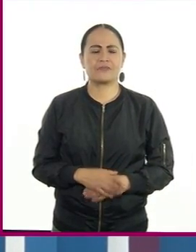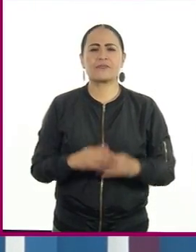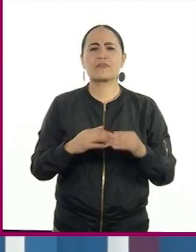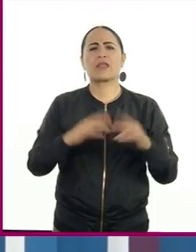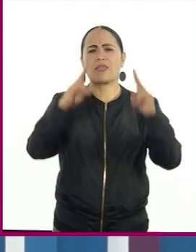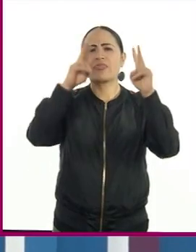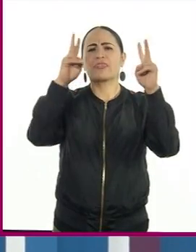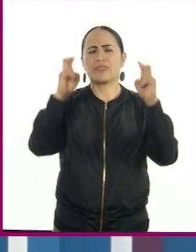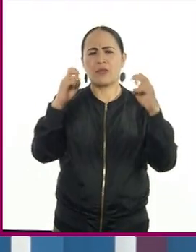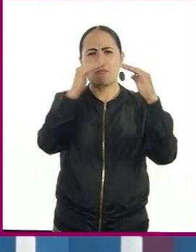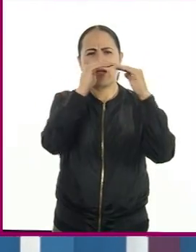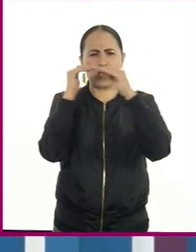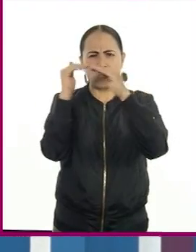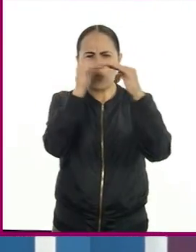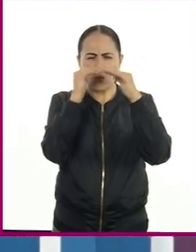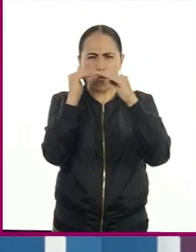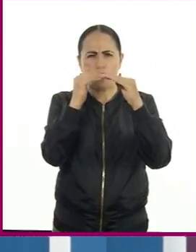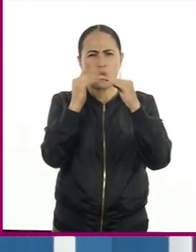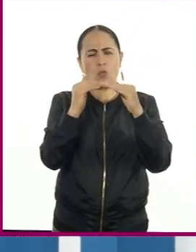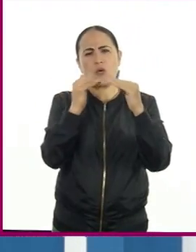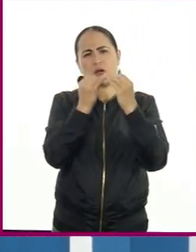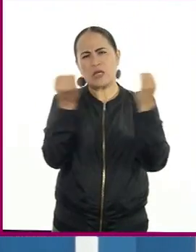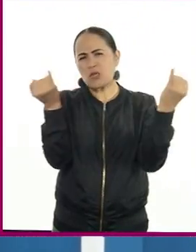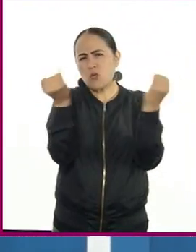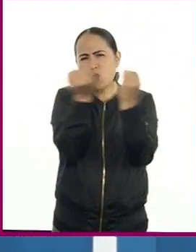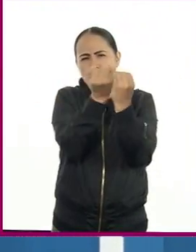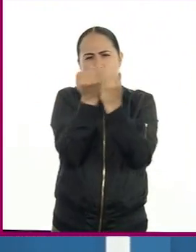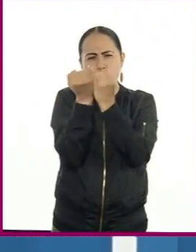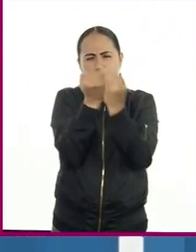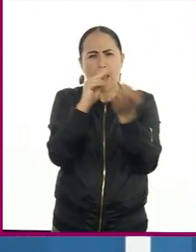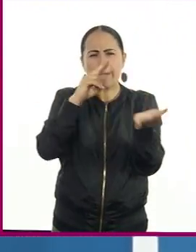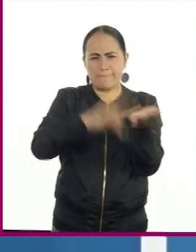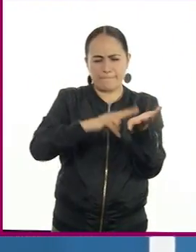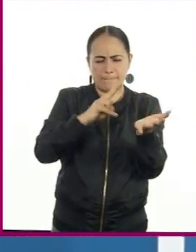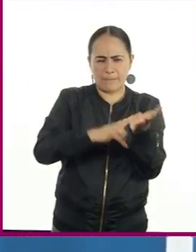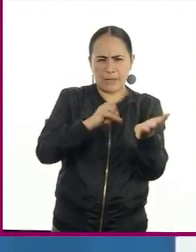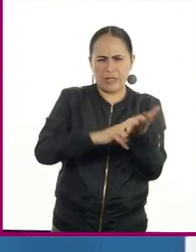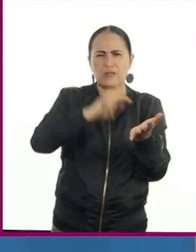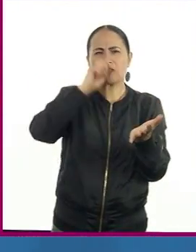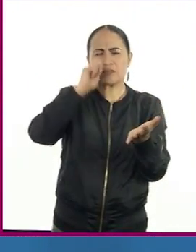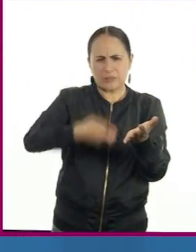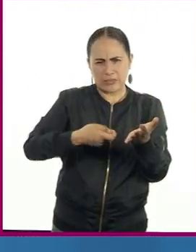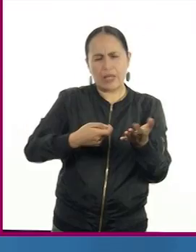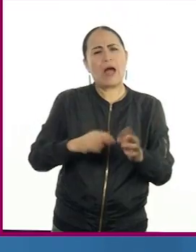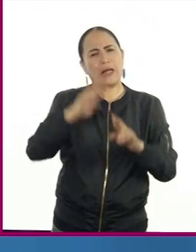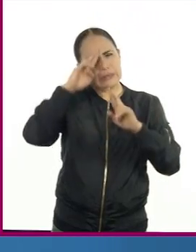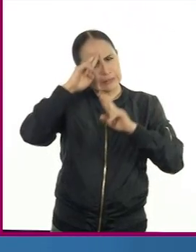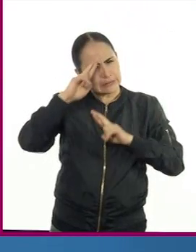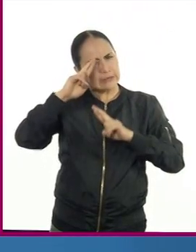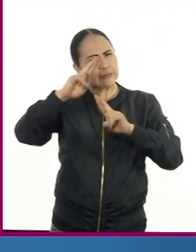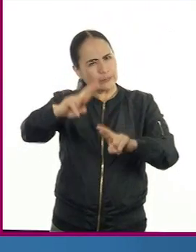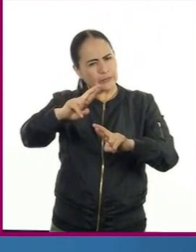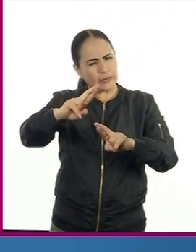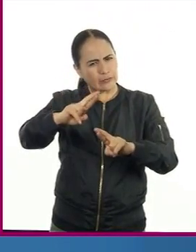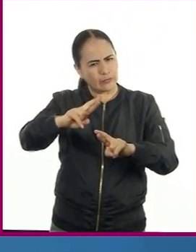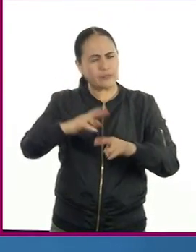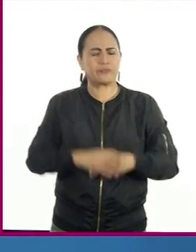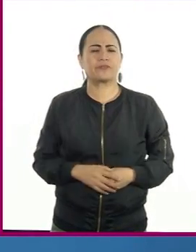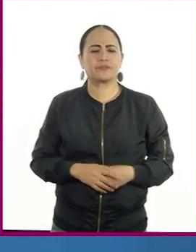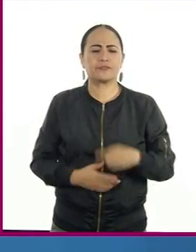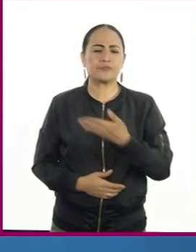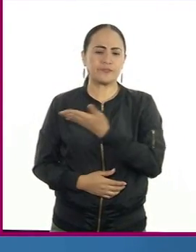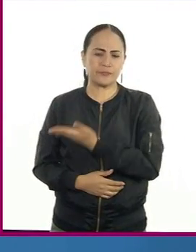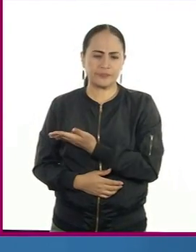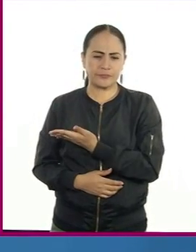igualdad como valor, la definiremos como una manifestación de respeto, lo cual implica reconocer